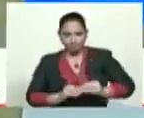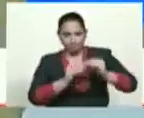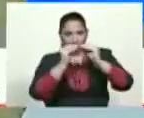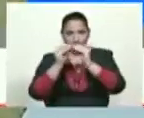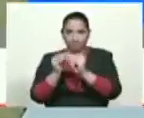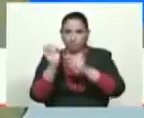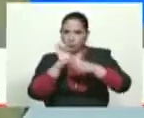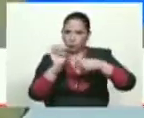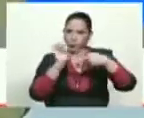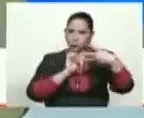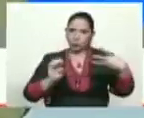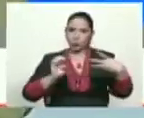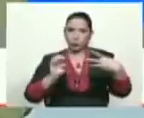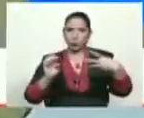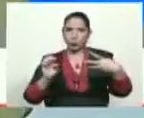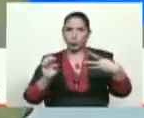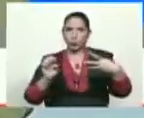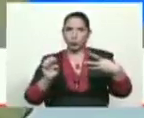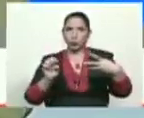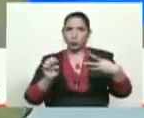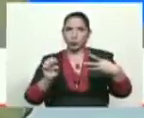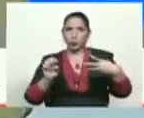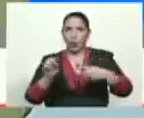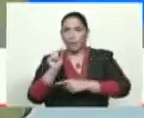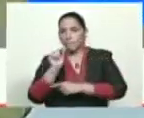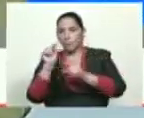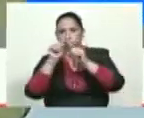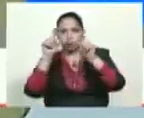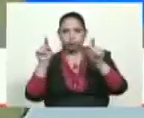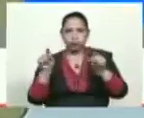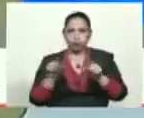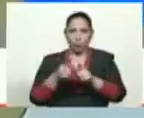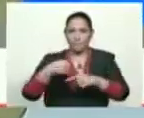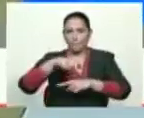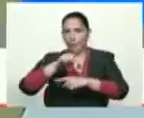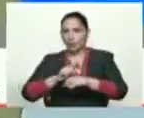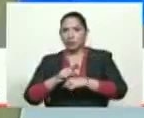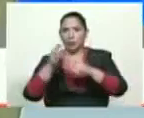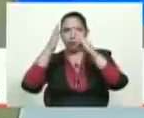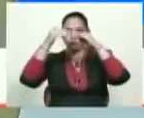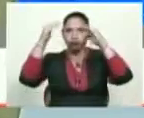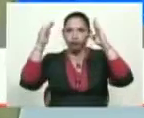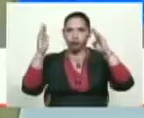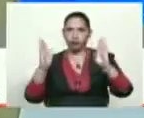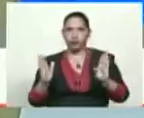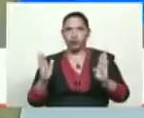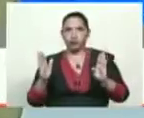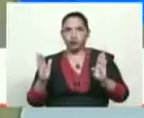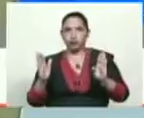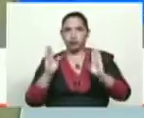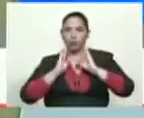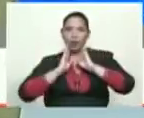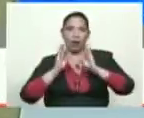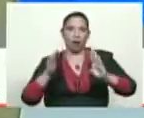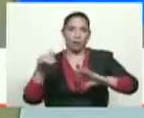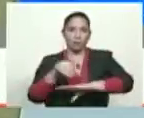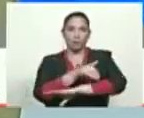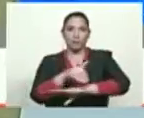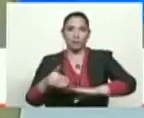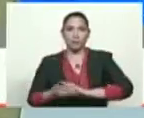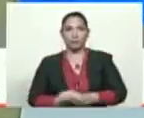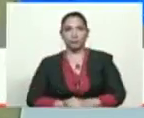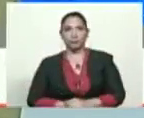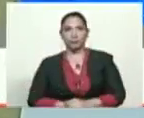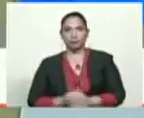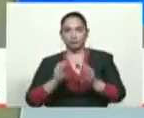estrategia de punto y círculo las principales fachadas adyacentes a las grandes avenidas calles y bulevares y